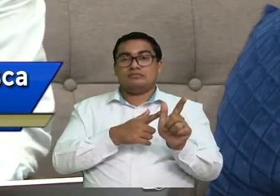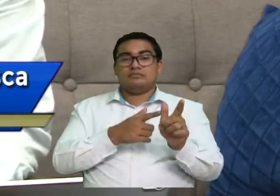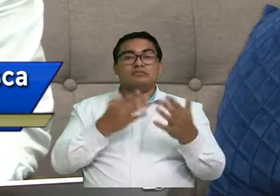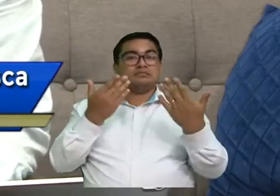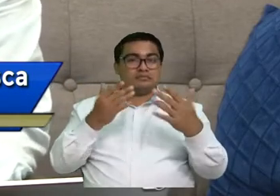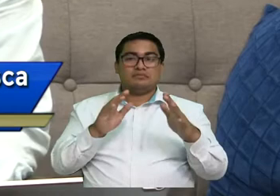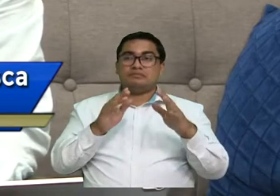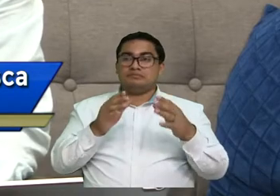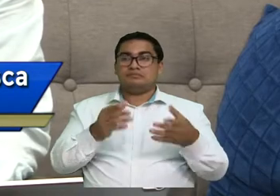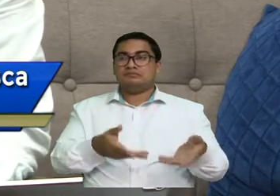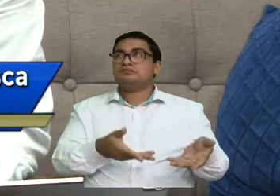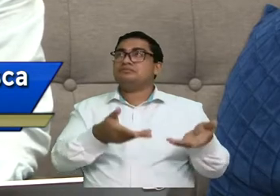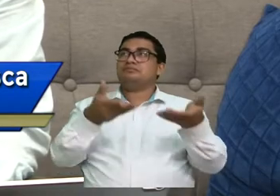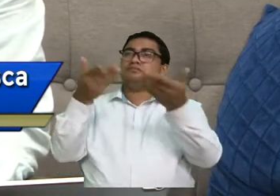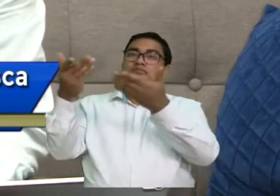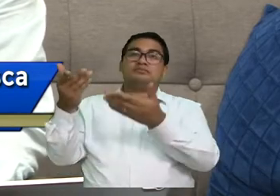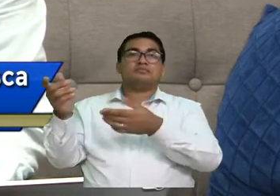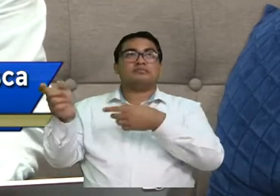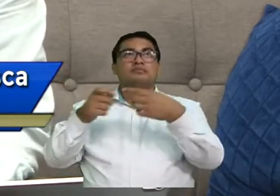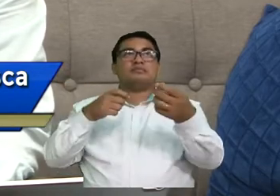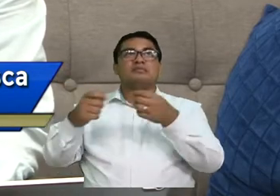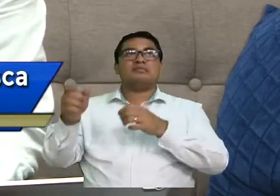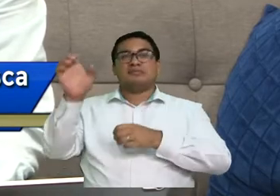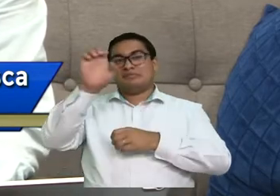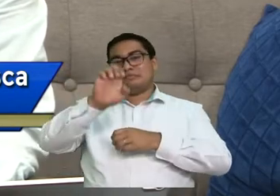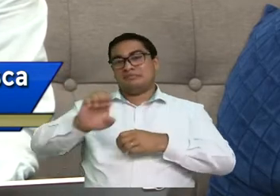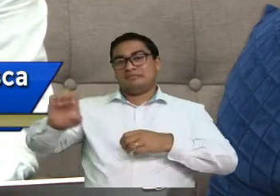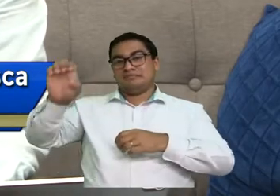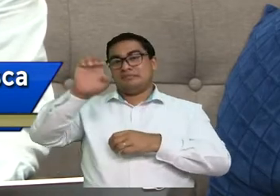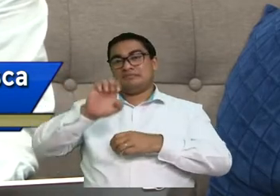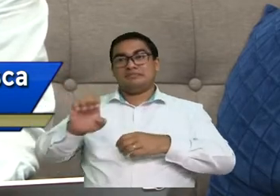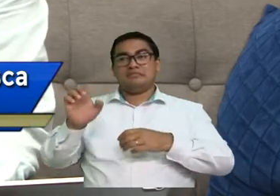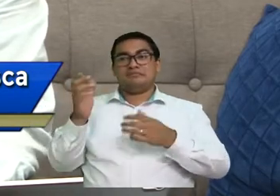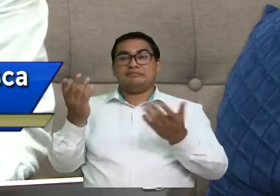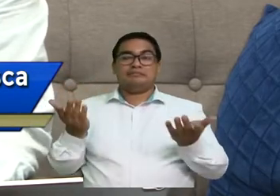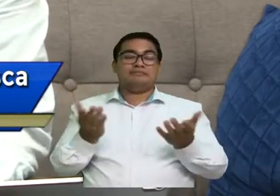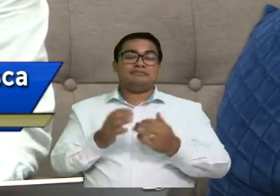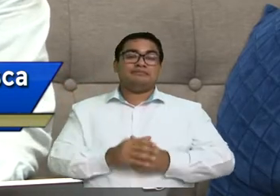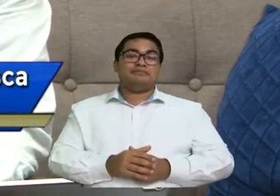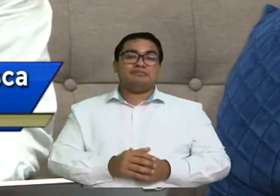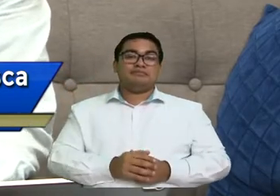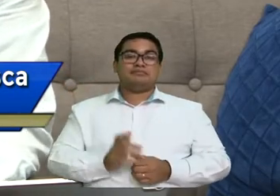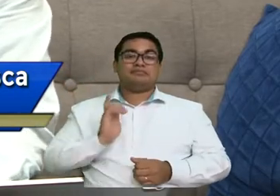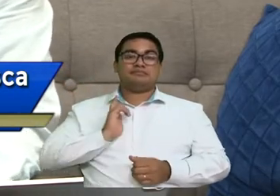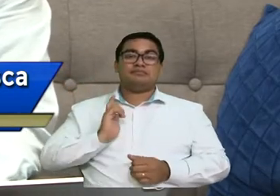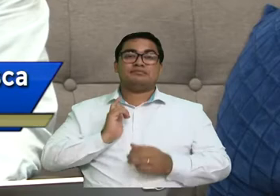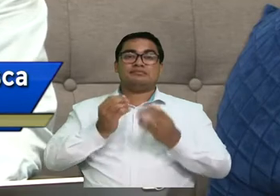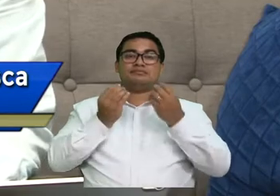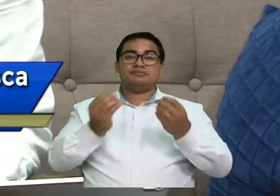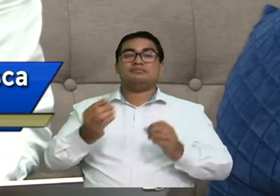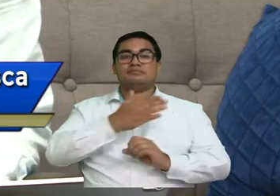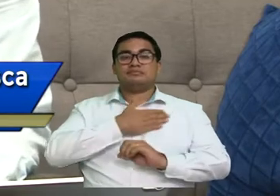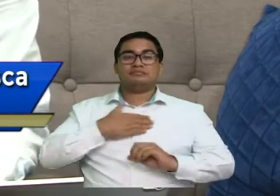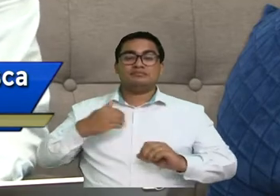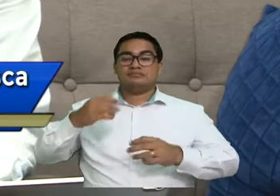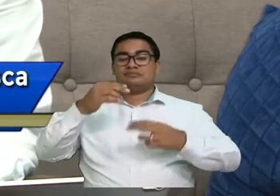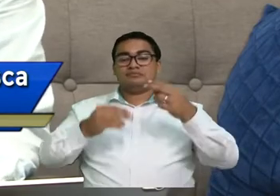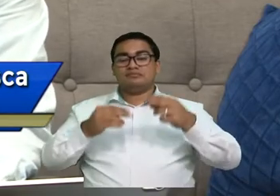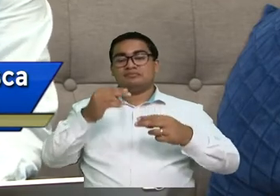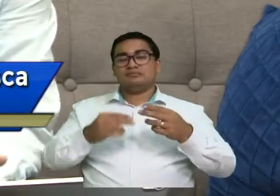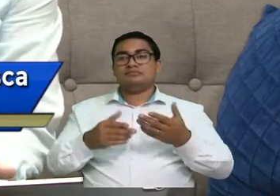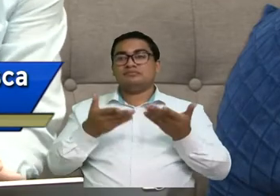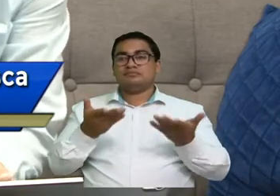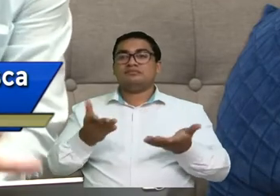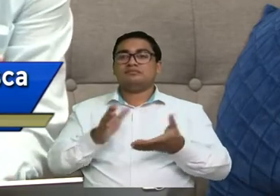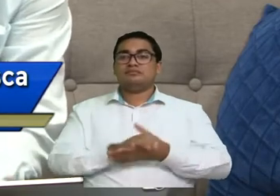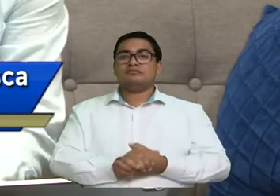exportaciones hacia Europa y por tanto entonces tener mucho mejores cifras. Entonces,